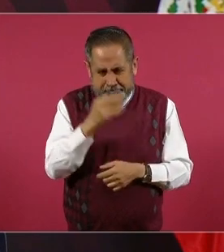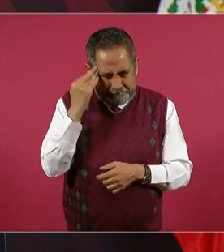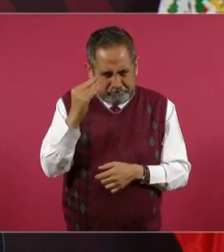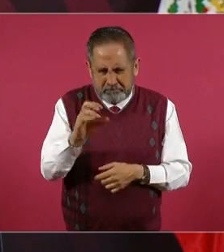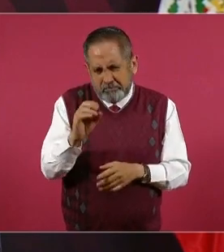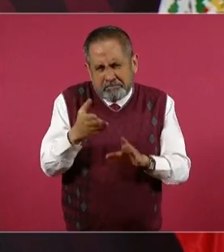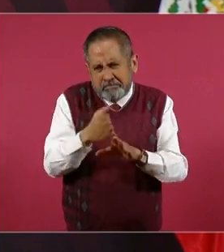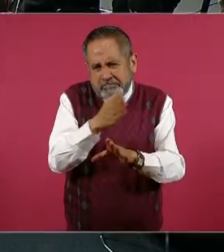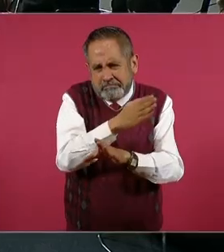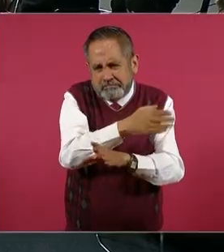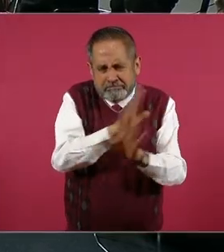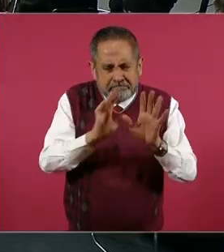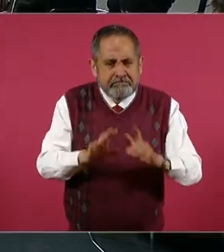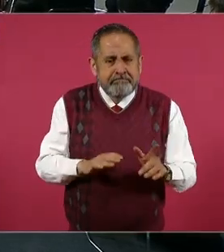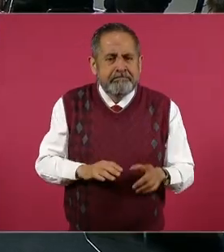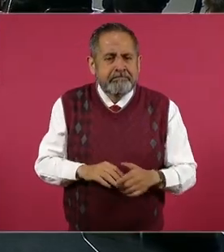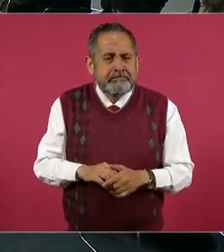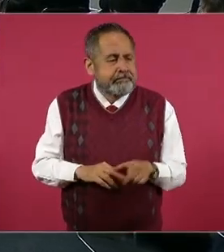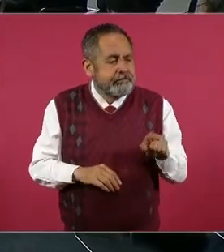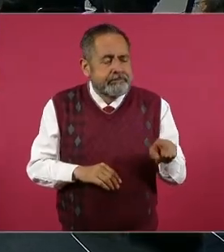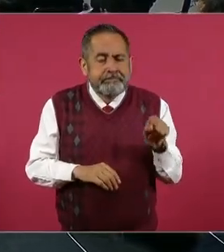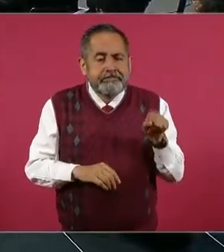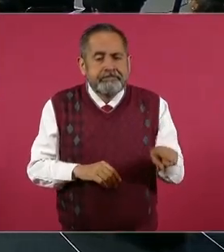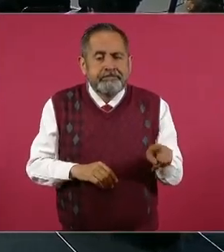o atrás de Peña, pero es